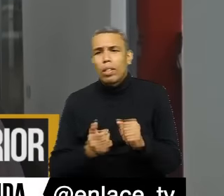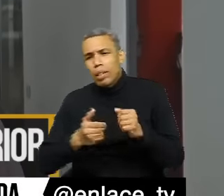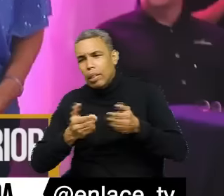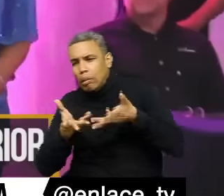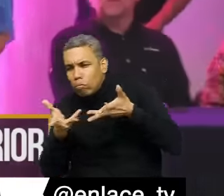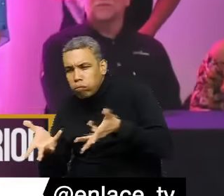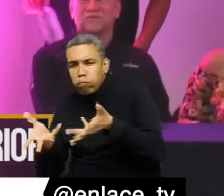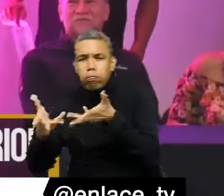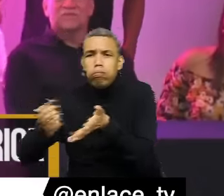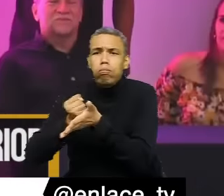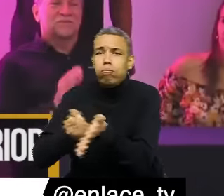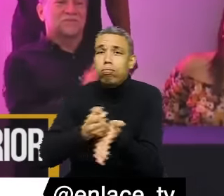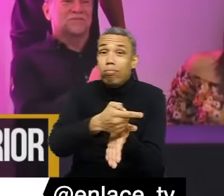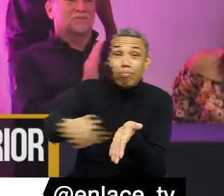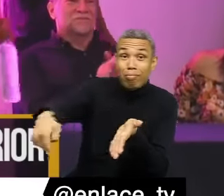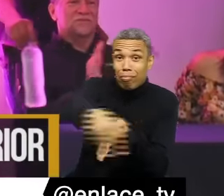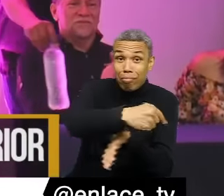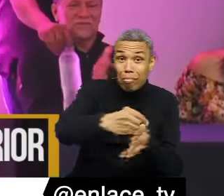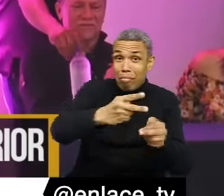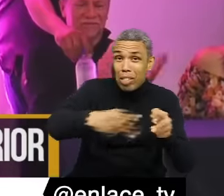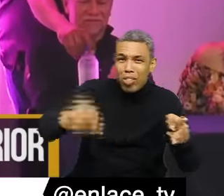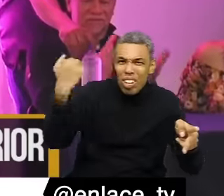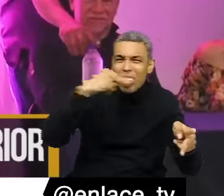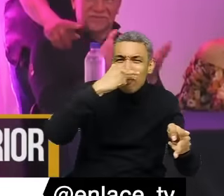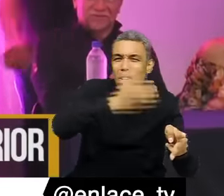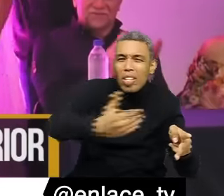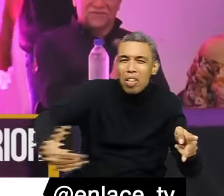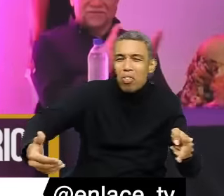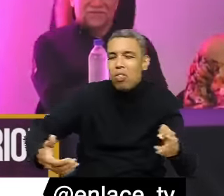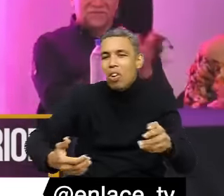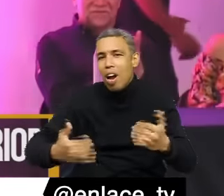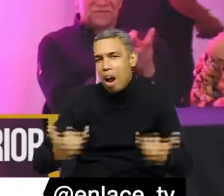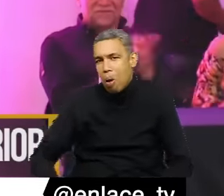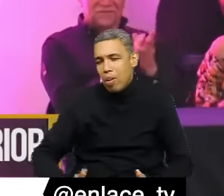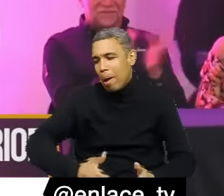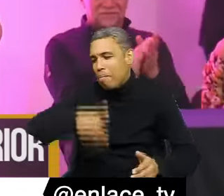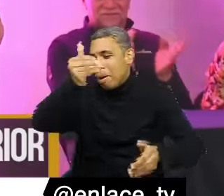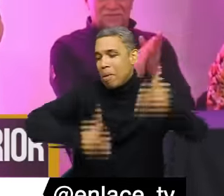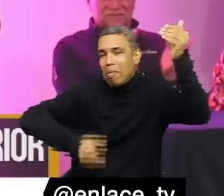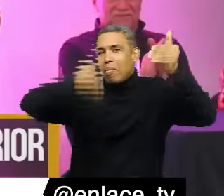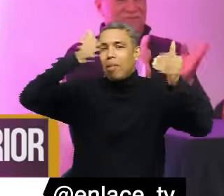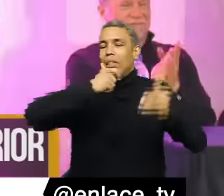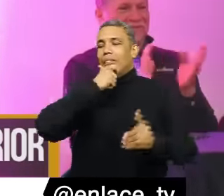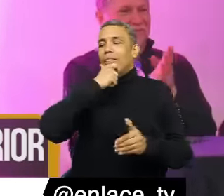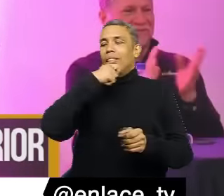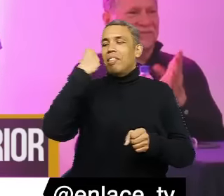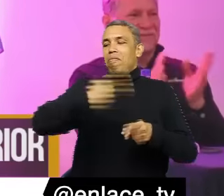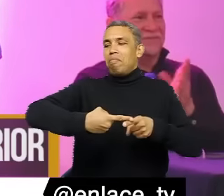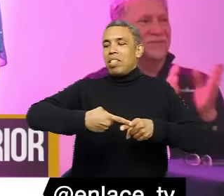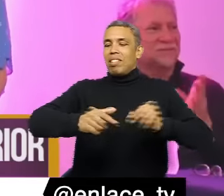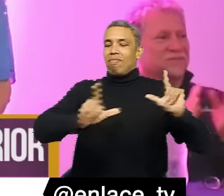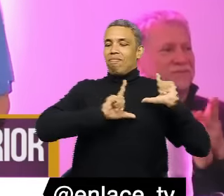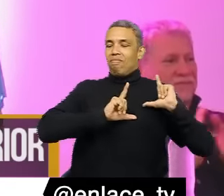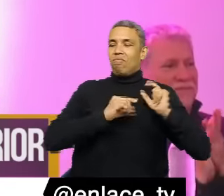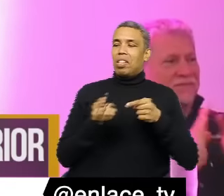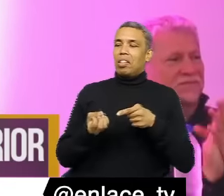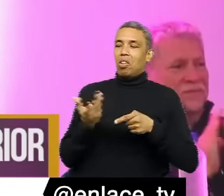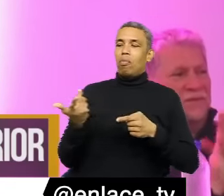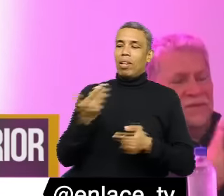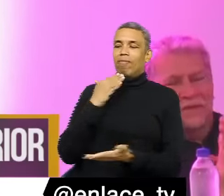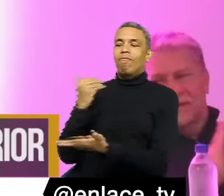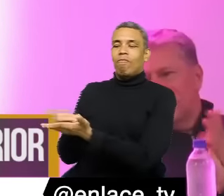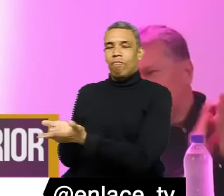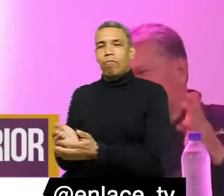Barranca Bermeja? Esta institución ha formado hombres y mujeres que aman apasionadamente la pedagogía y que demuestran día a día su pasión